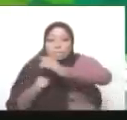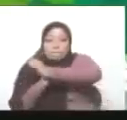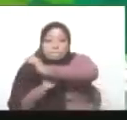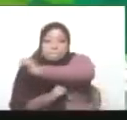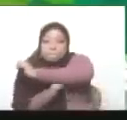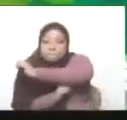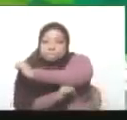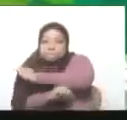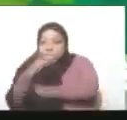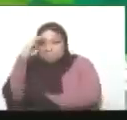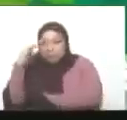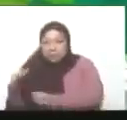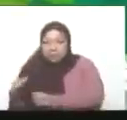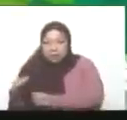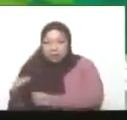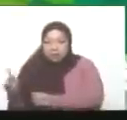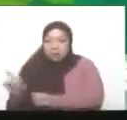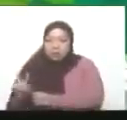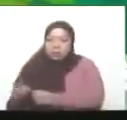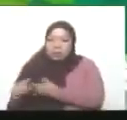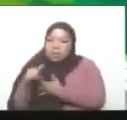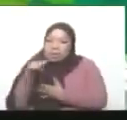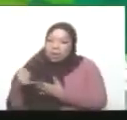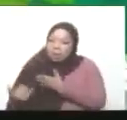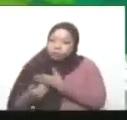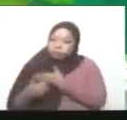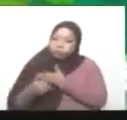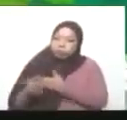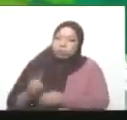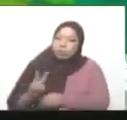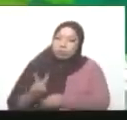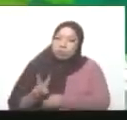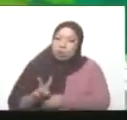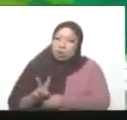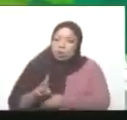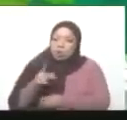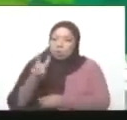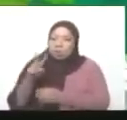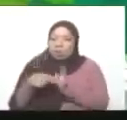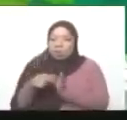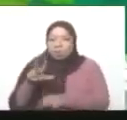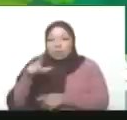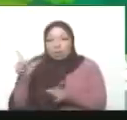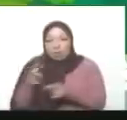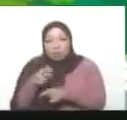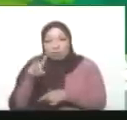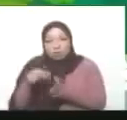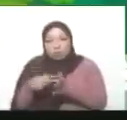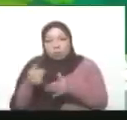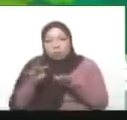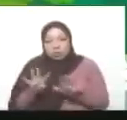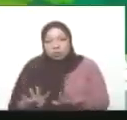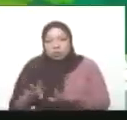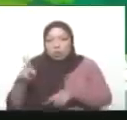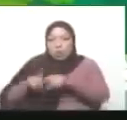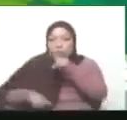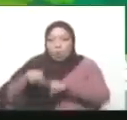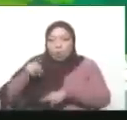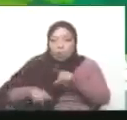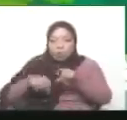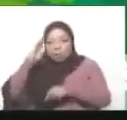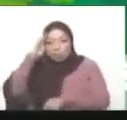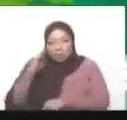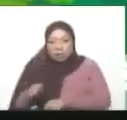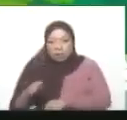declara contra Venezuela el 23 de agosto 2019 Estados Unidos entrega materiales militares